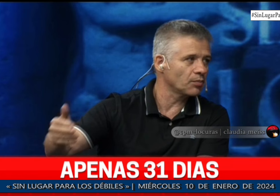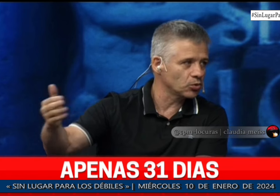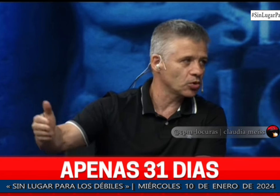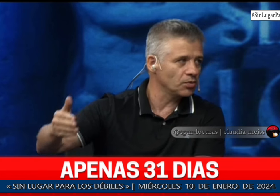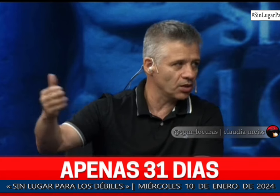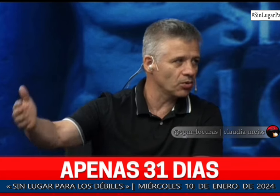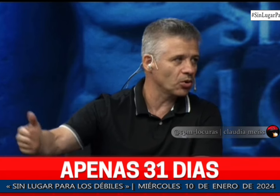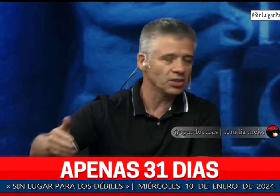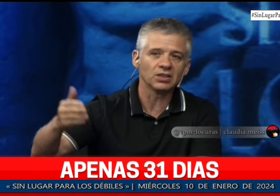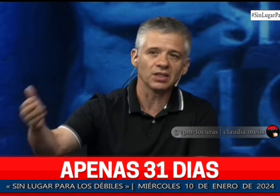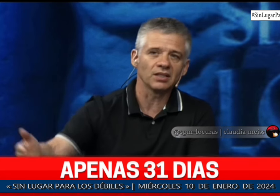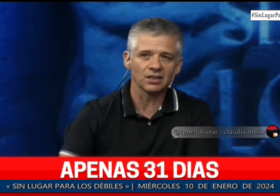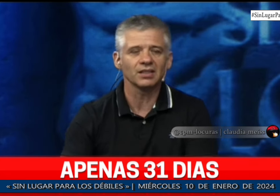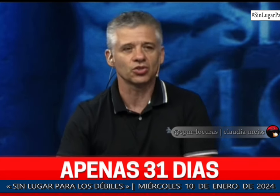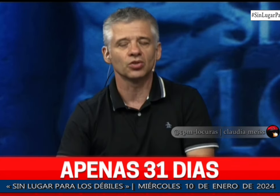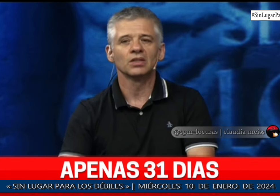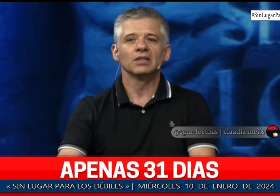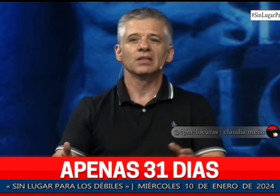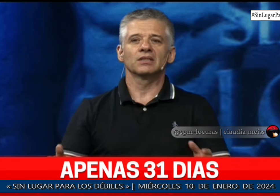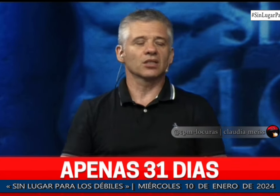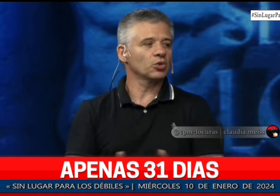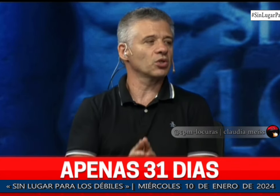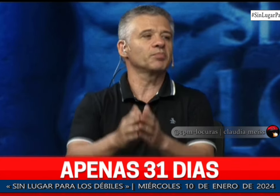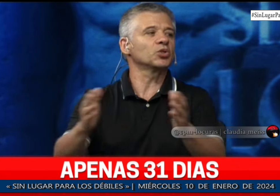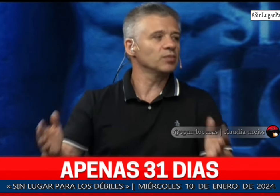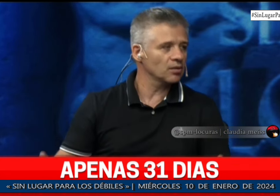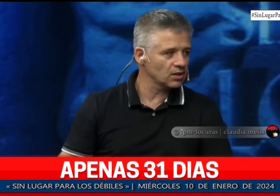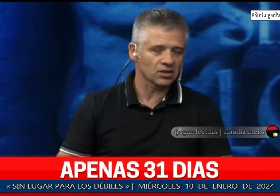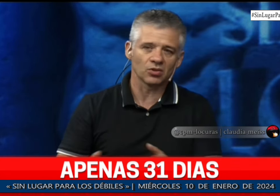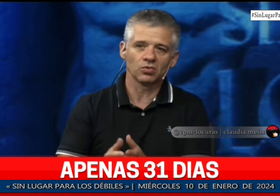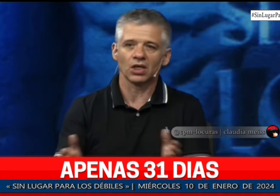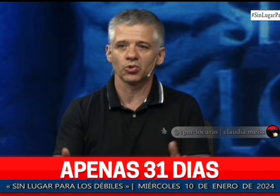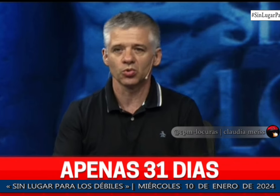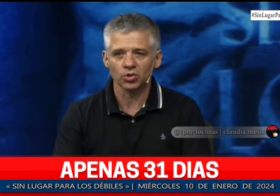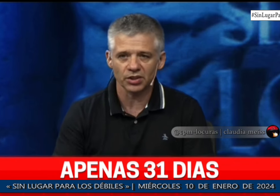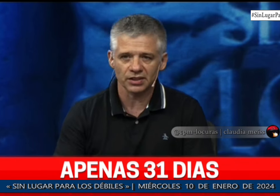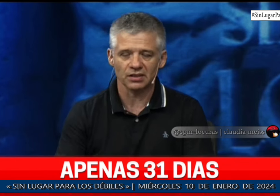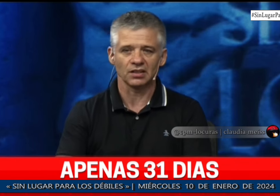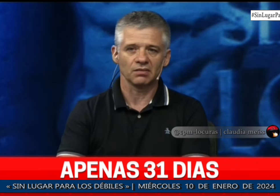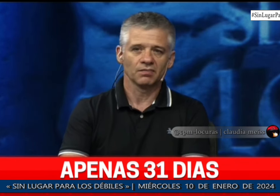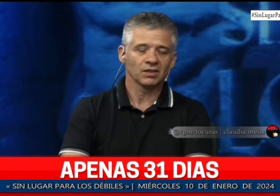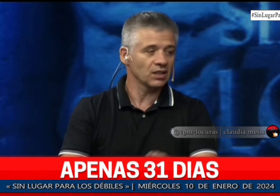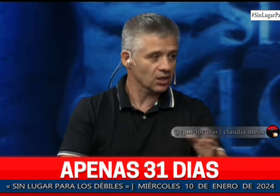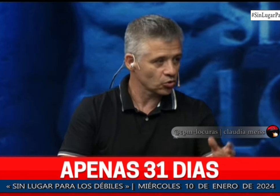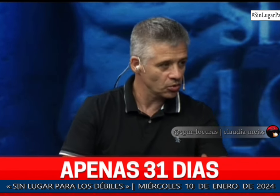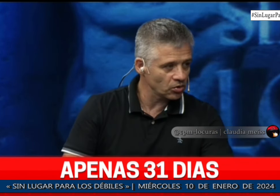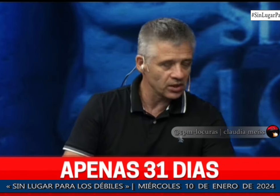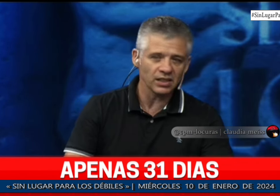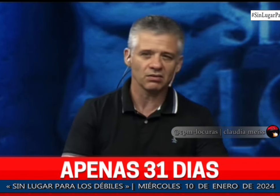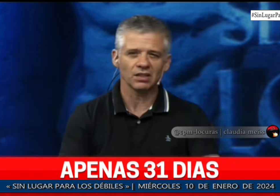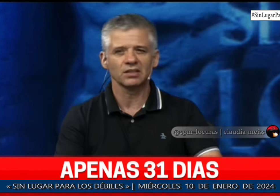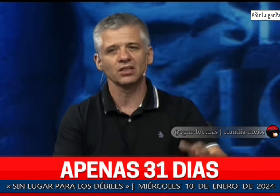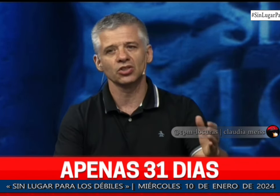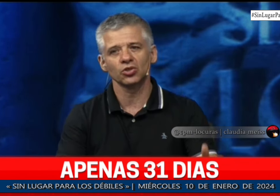concentrados de los cuales Caputo es miembro e integrante. De hecho, se redujeron aproximadamente, según las consultoras, desde que